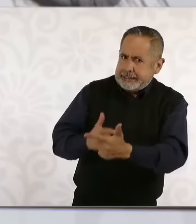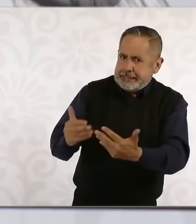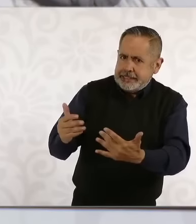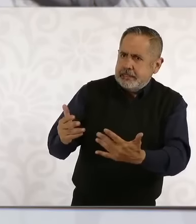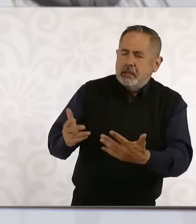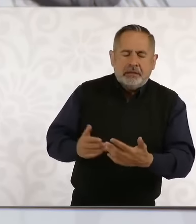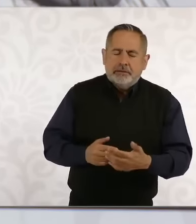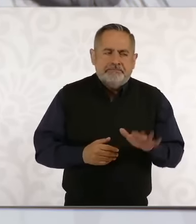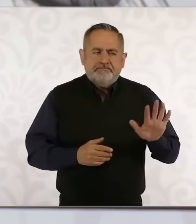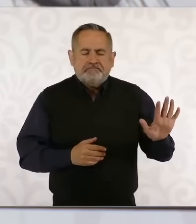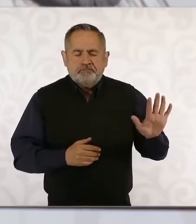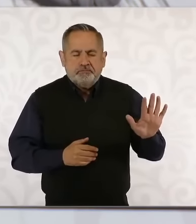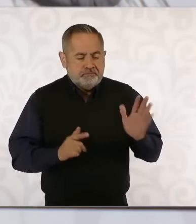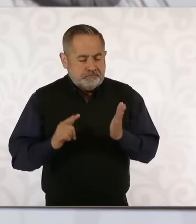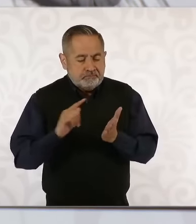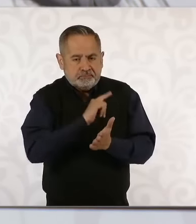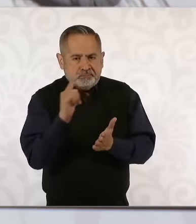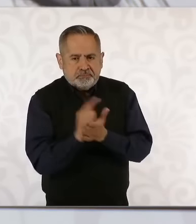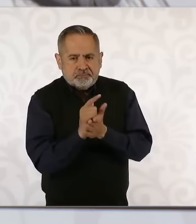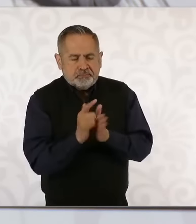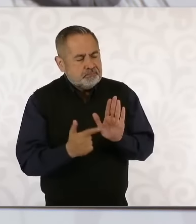Aquí es la ley.